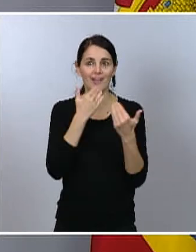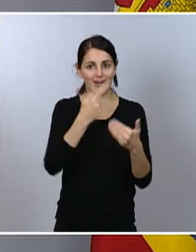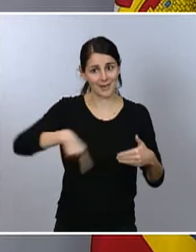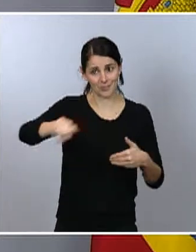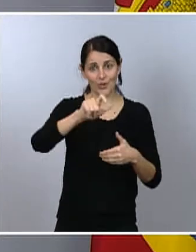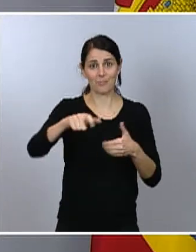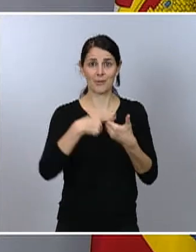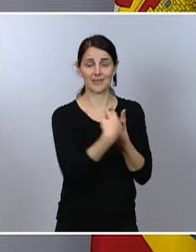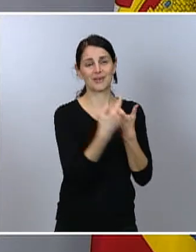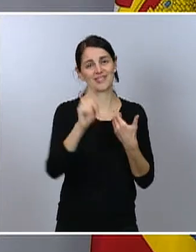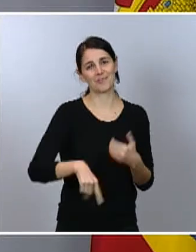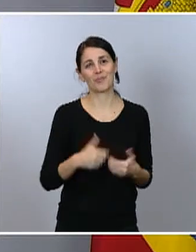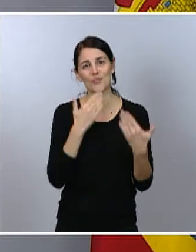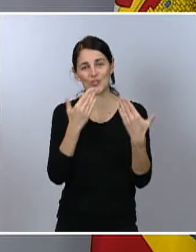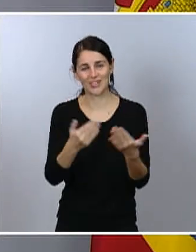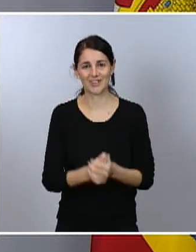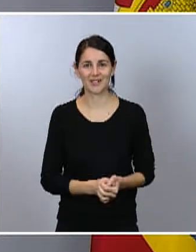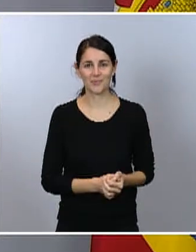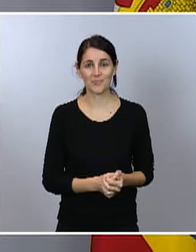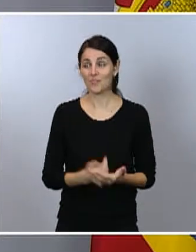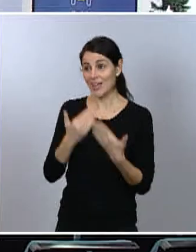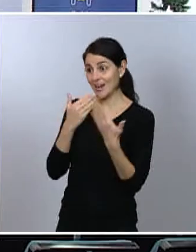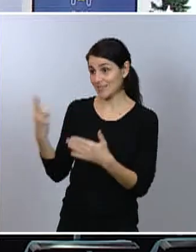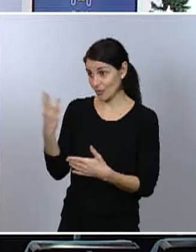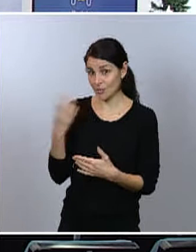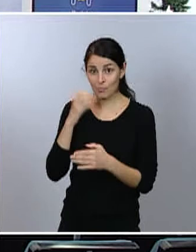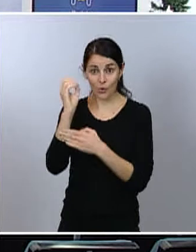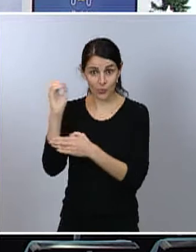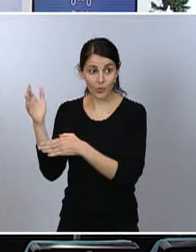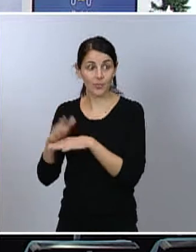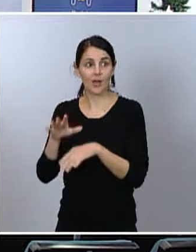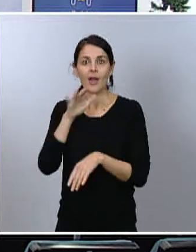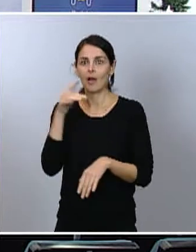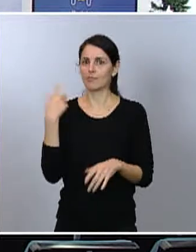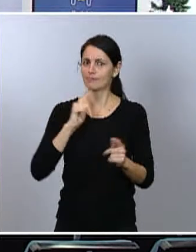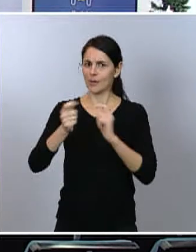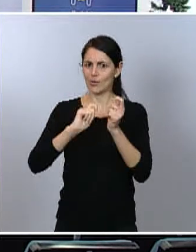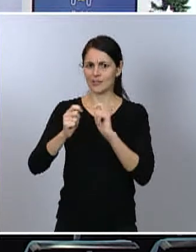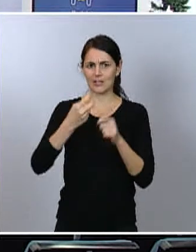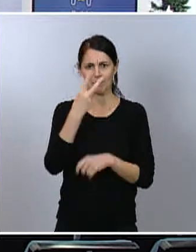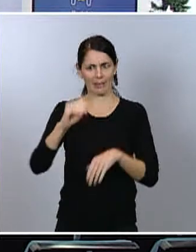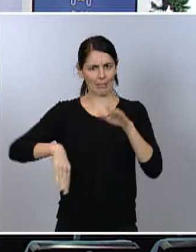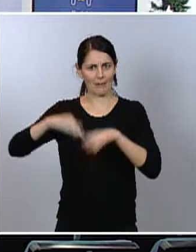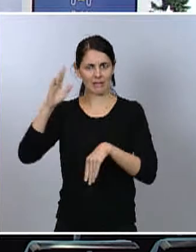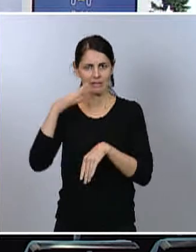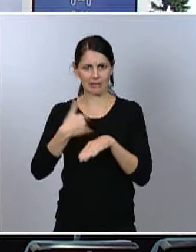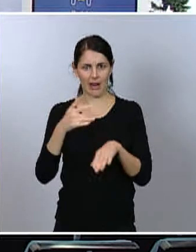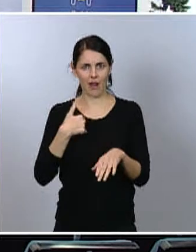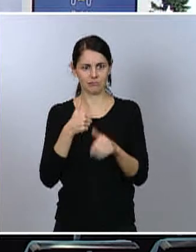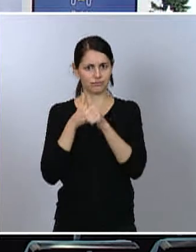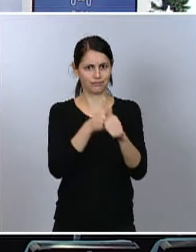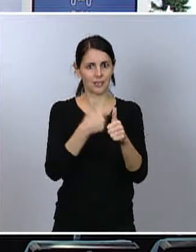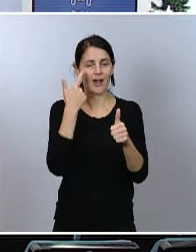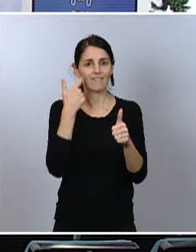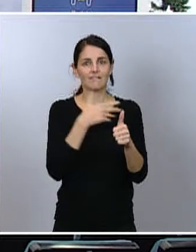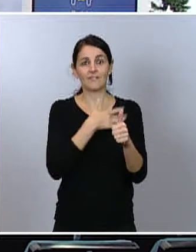Muchas gracias a los tres por la intervención. Una veintena de periodistas siguen esta rueda de prensa, entre ellos Antonio Delgado,